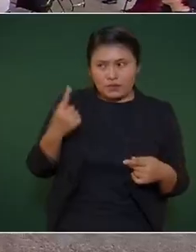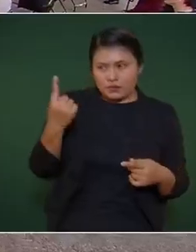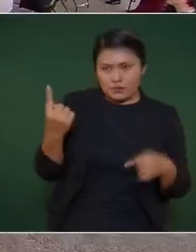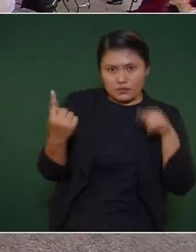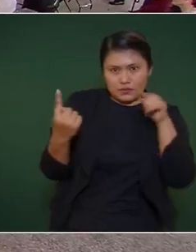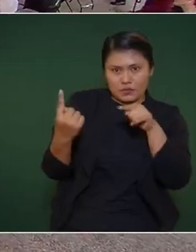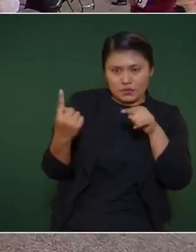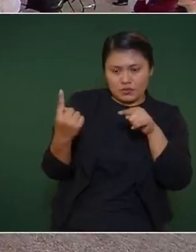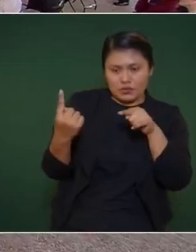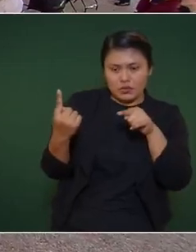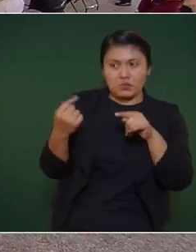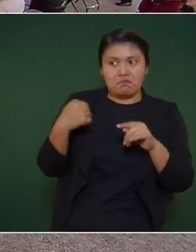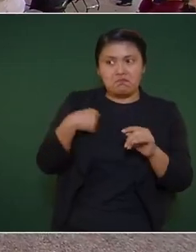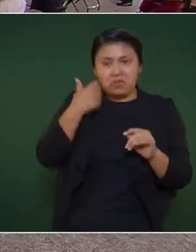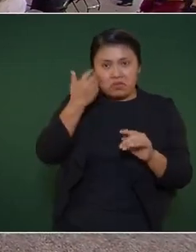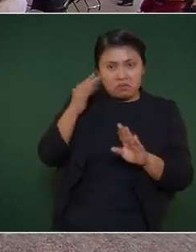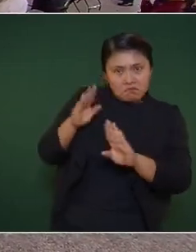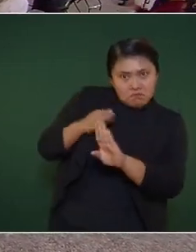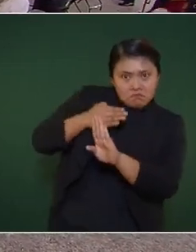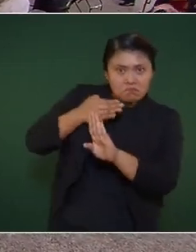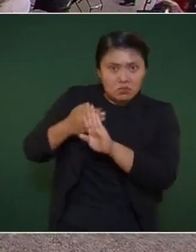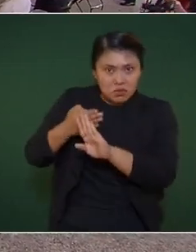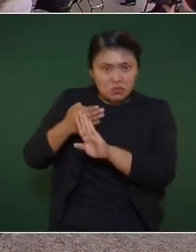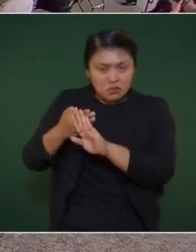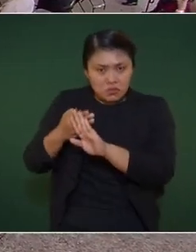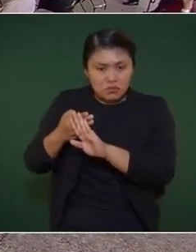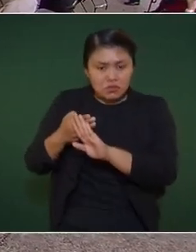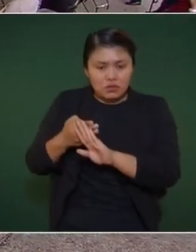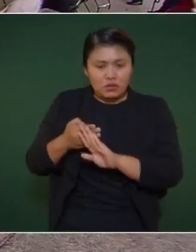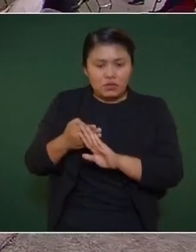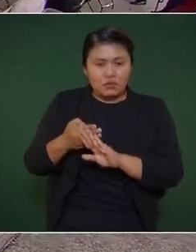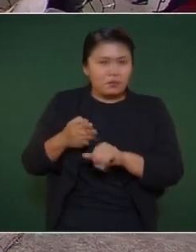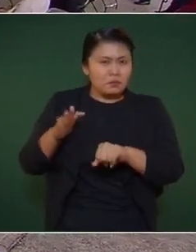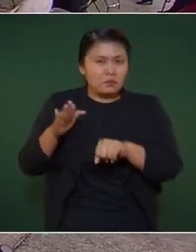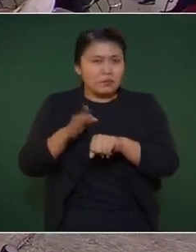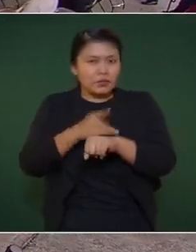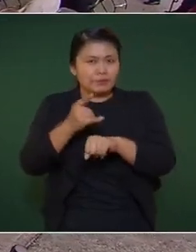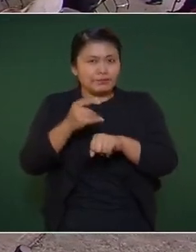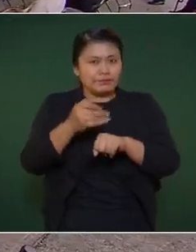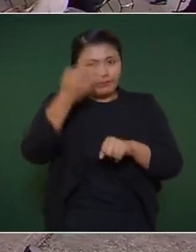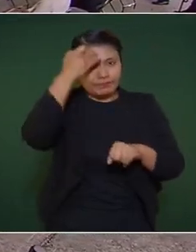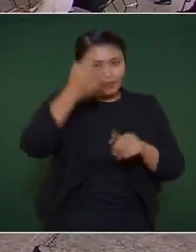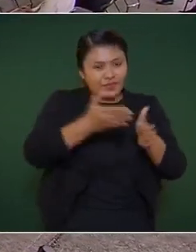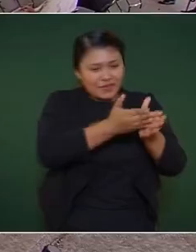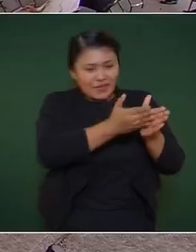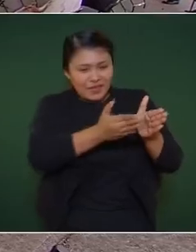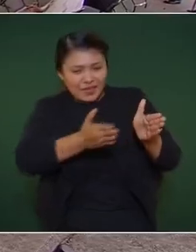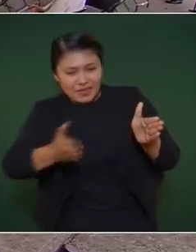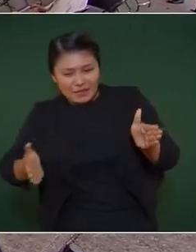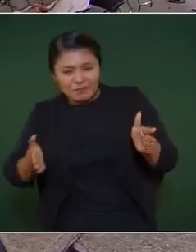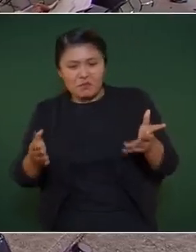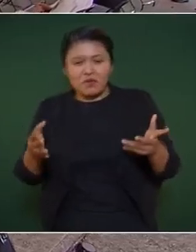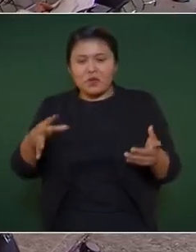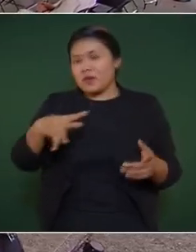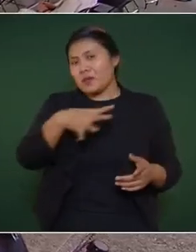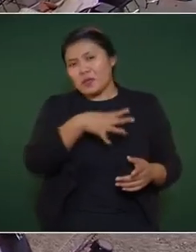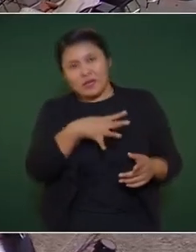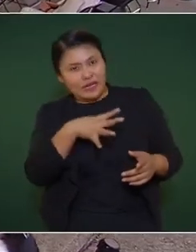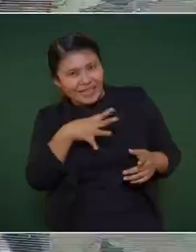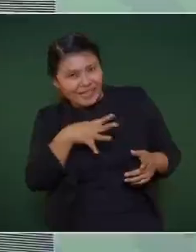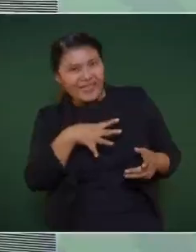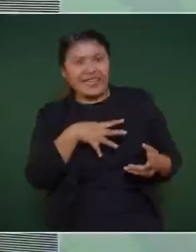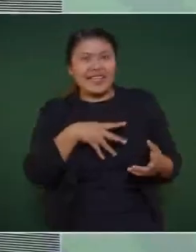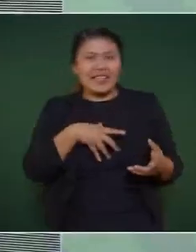hacer mal por la temporada, ya ve que como está la temporada de la piña, la temporada... del